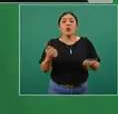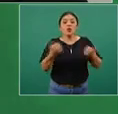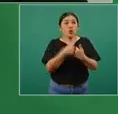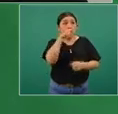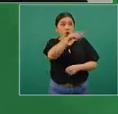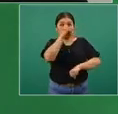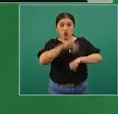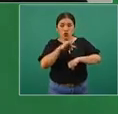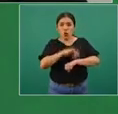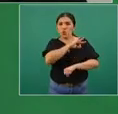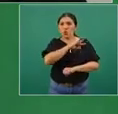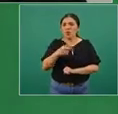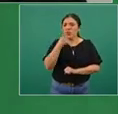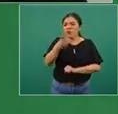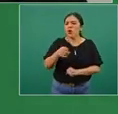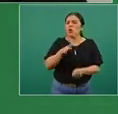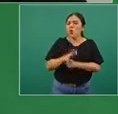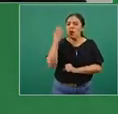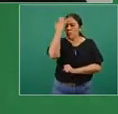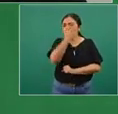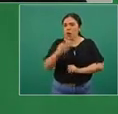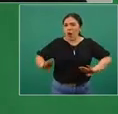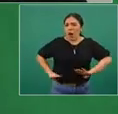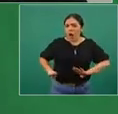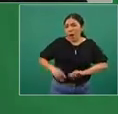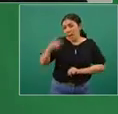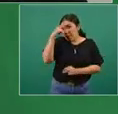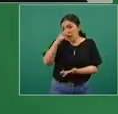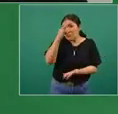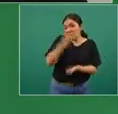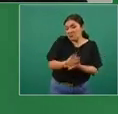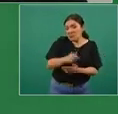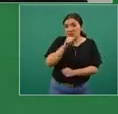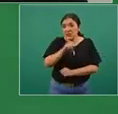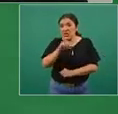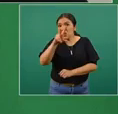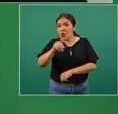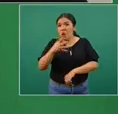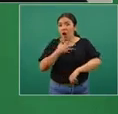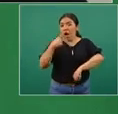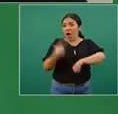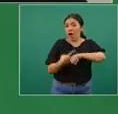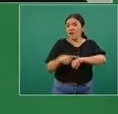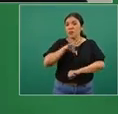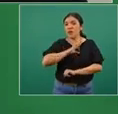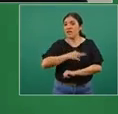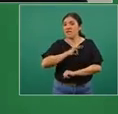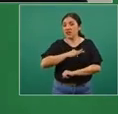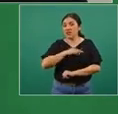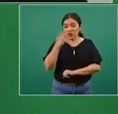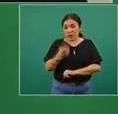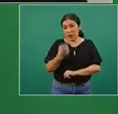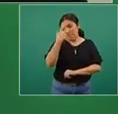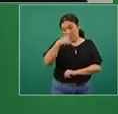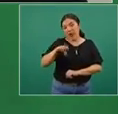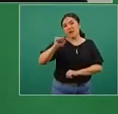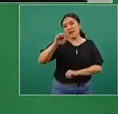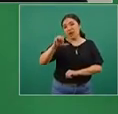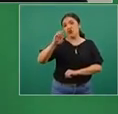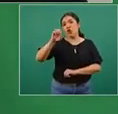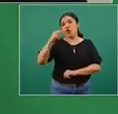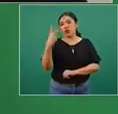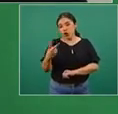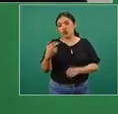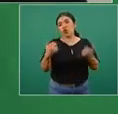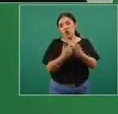profesional de la salud podrá indicar una y en todo caso confirmar la infección y manifestaciones clínicas por el virus SARS-CoV-2